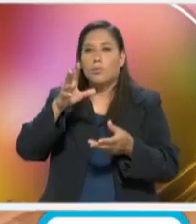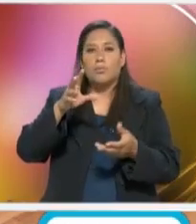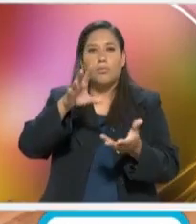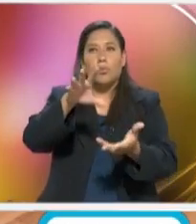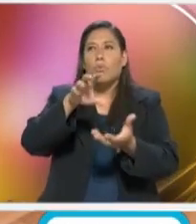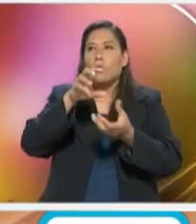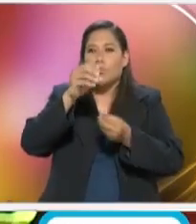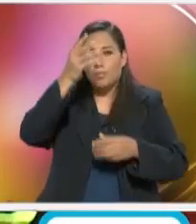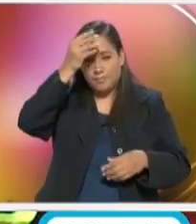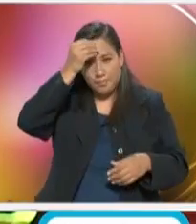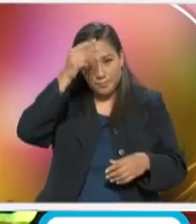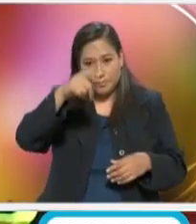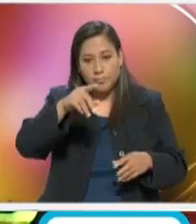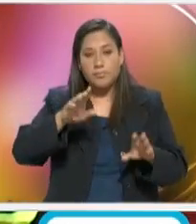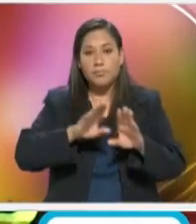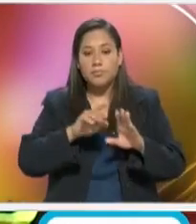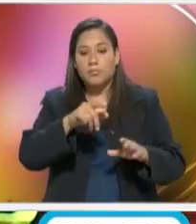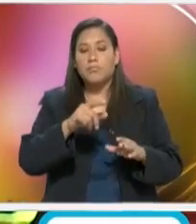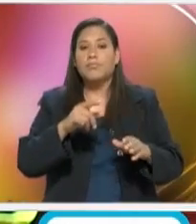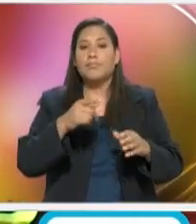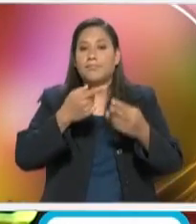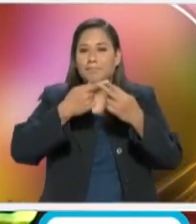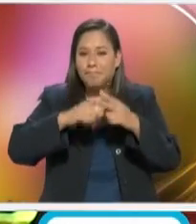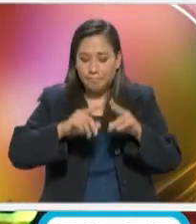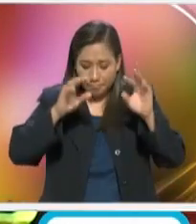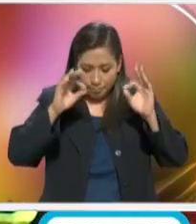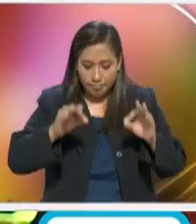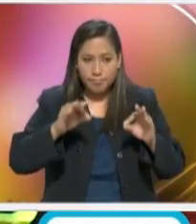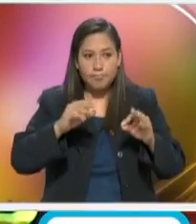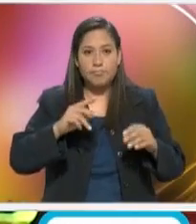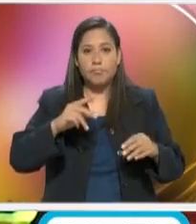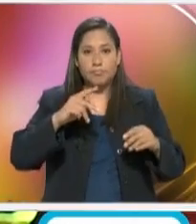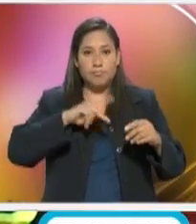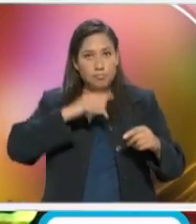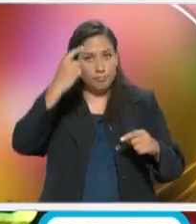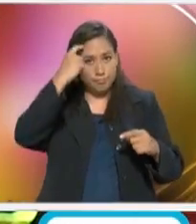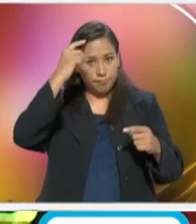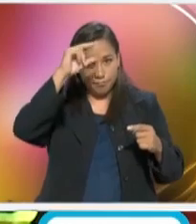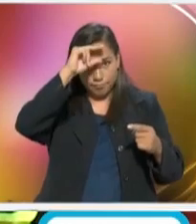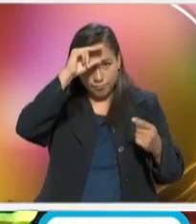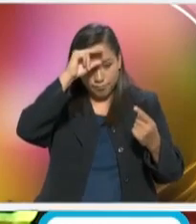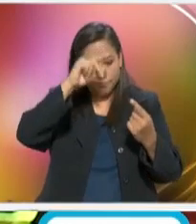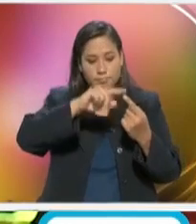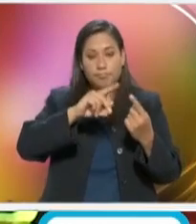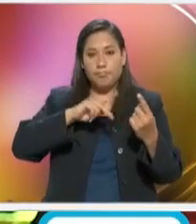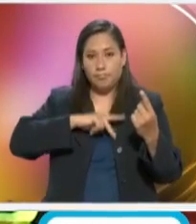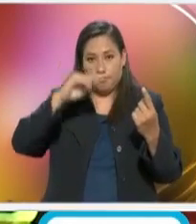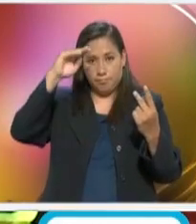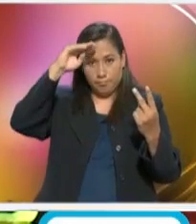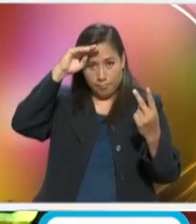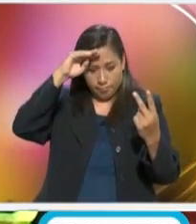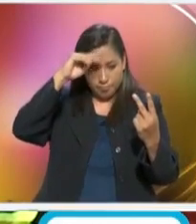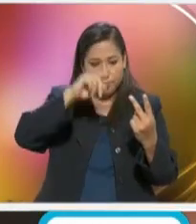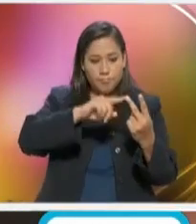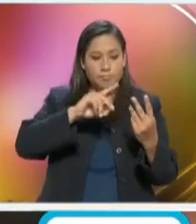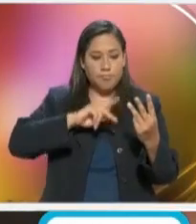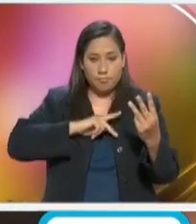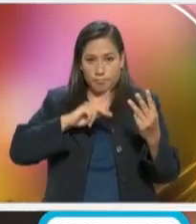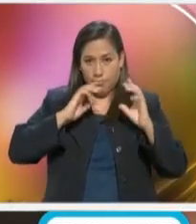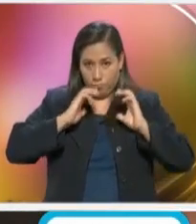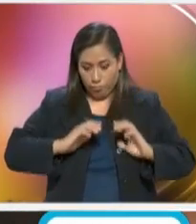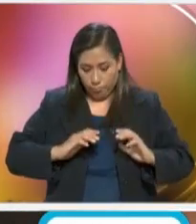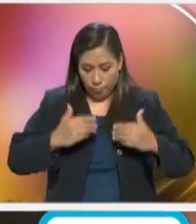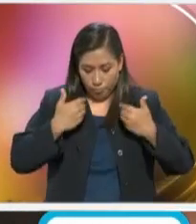está construyendo, digamos, los cimientos de su intelecto, Así de es. su pensamiento y de su